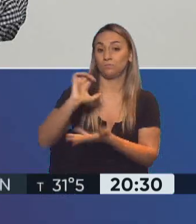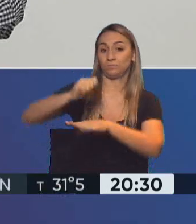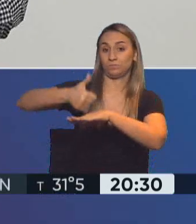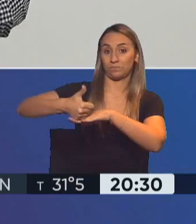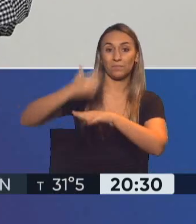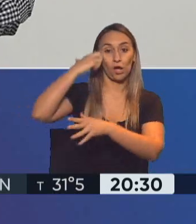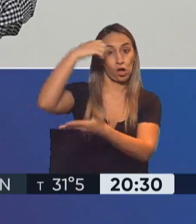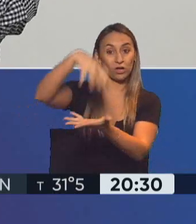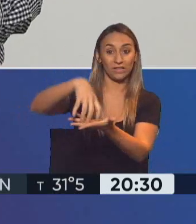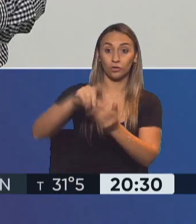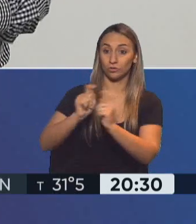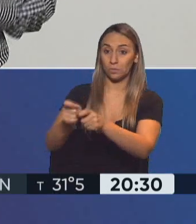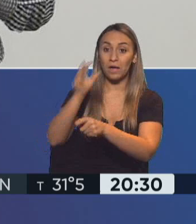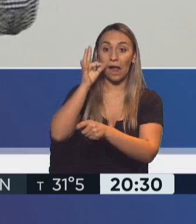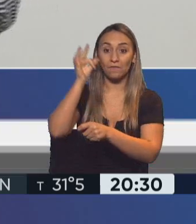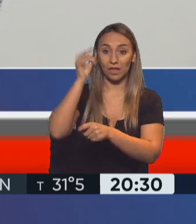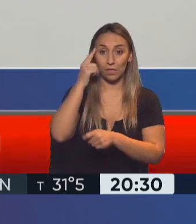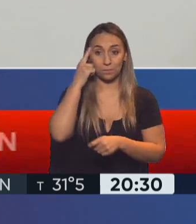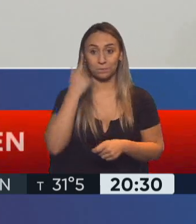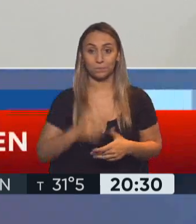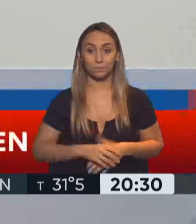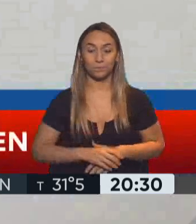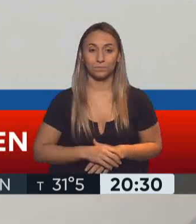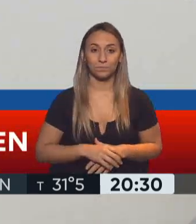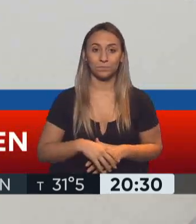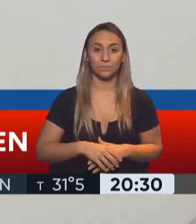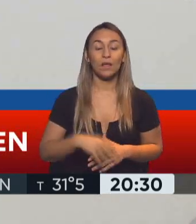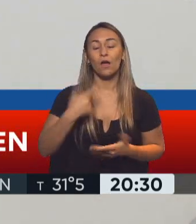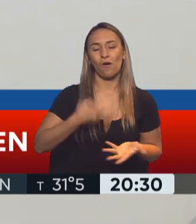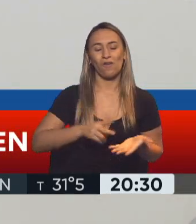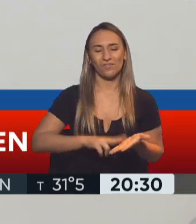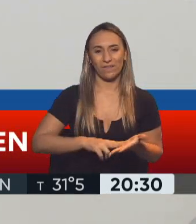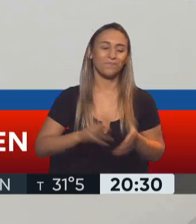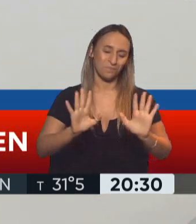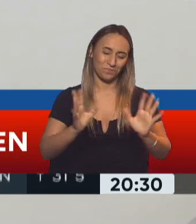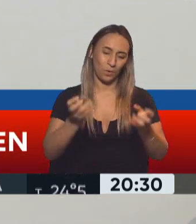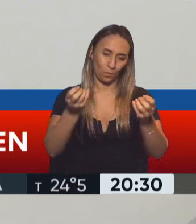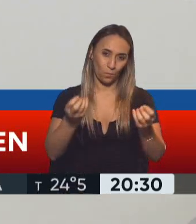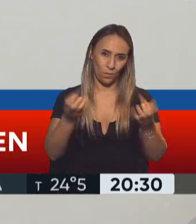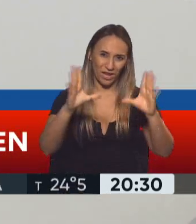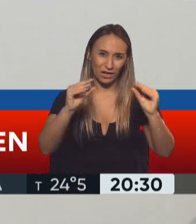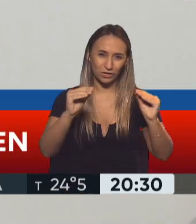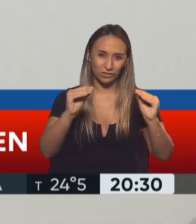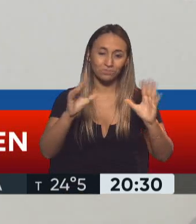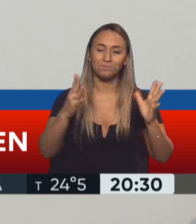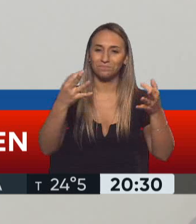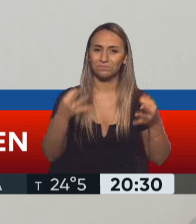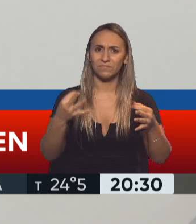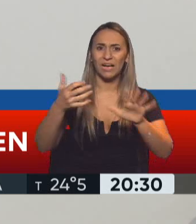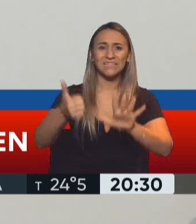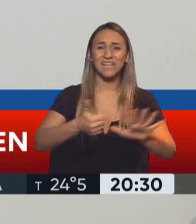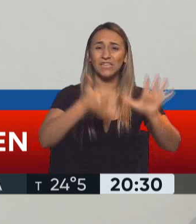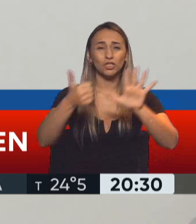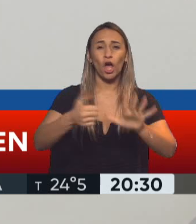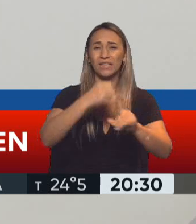alfredo simón felicitas nuevamente buenas noches bueno más de 6 horas y